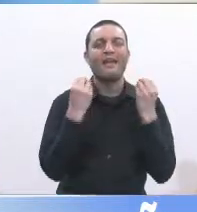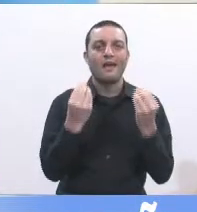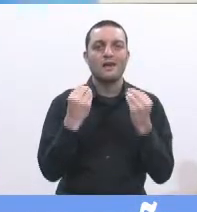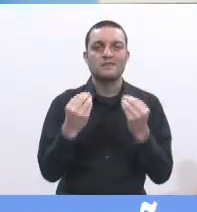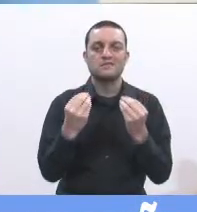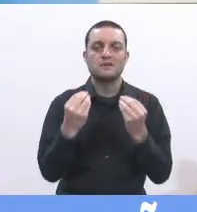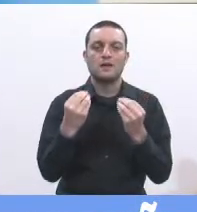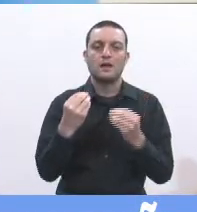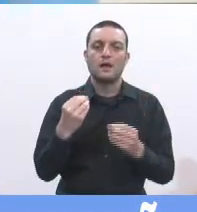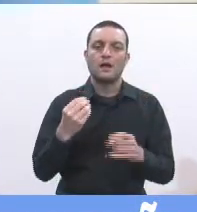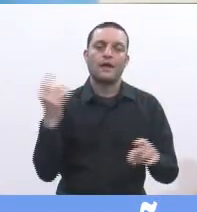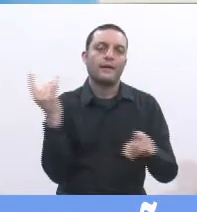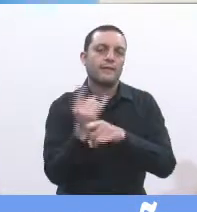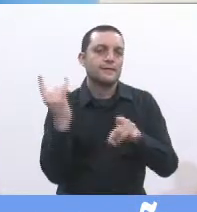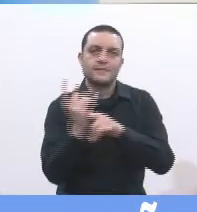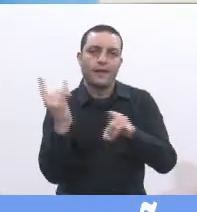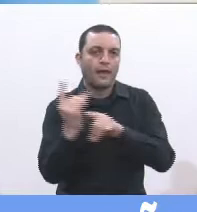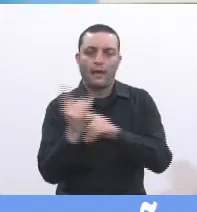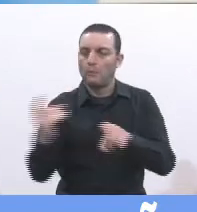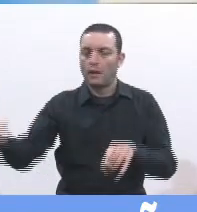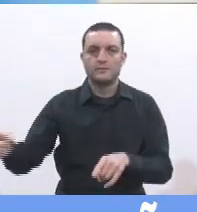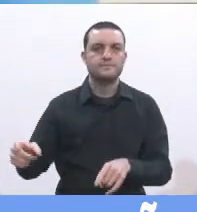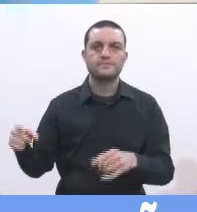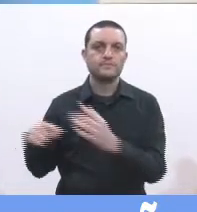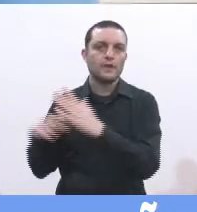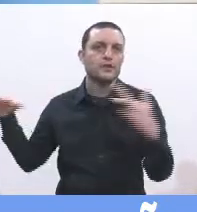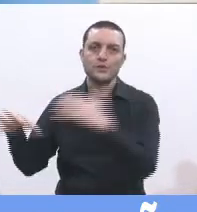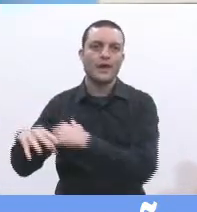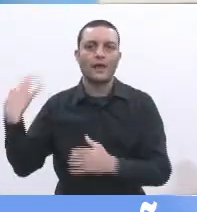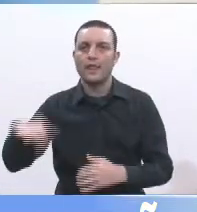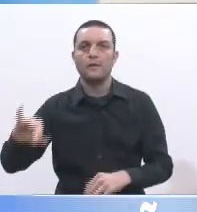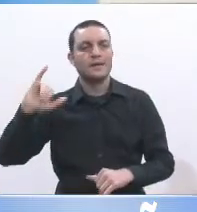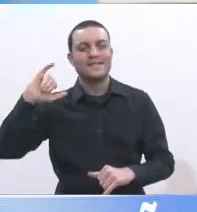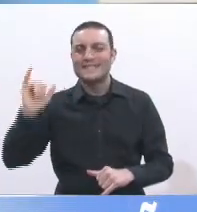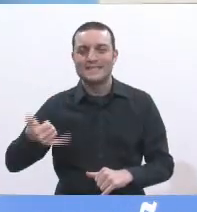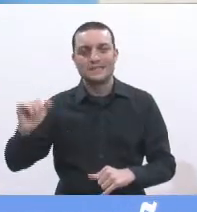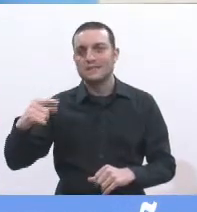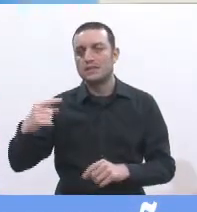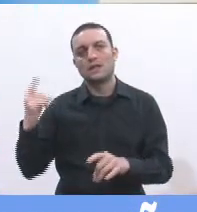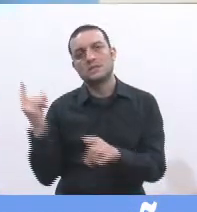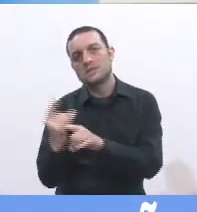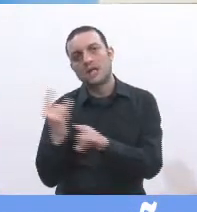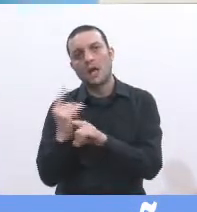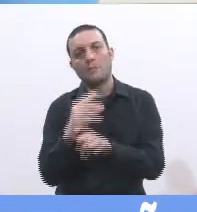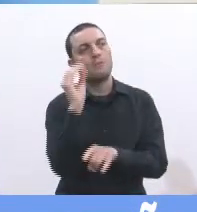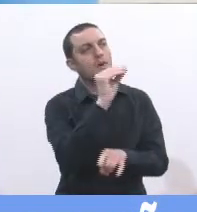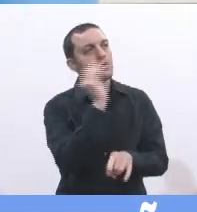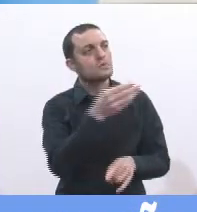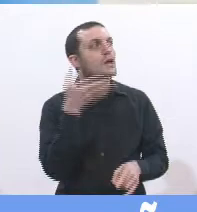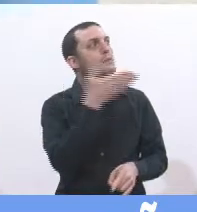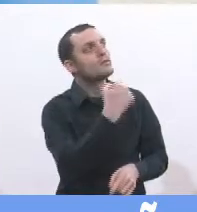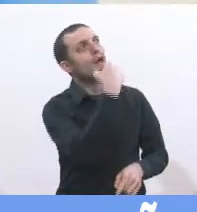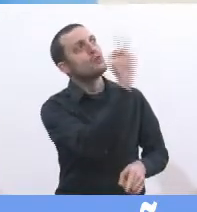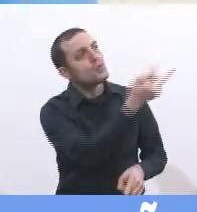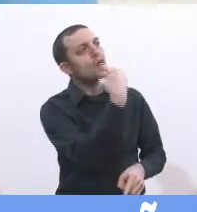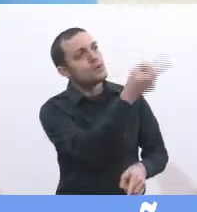nacional la plata que tiene para poder armar en materia de seguridad sus competencias, sus estrategias y sus planes de